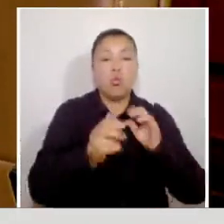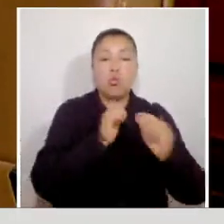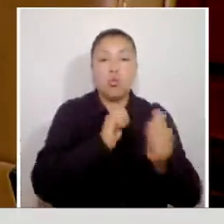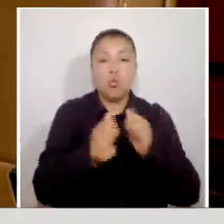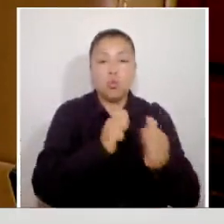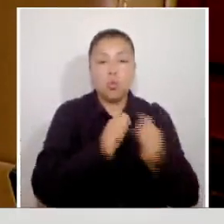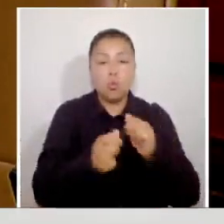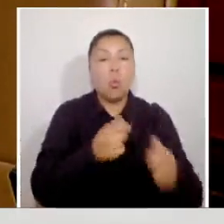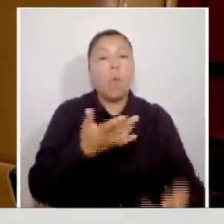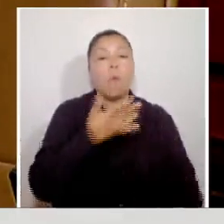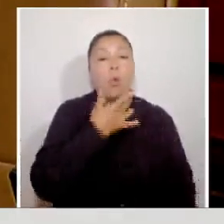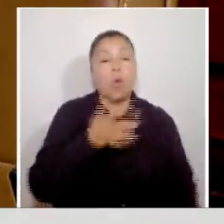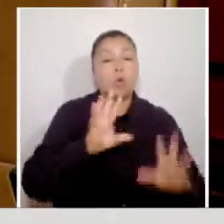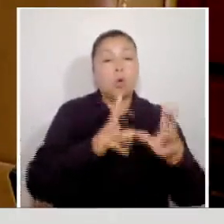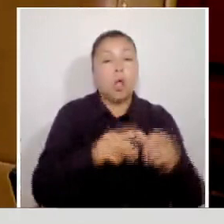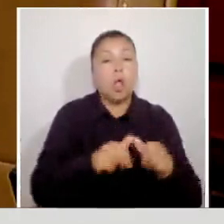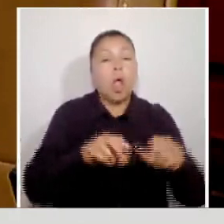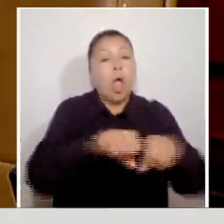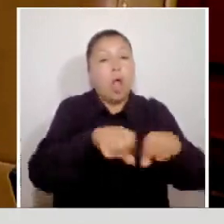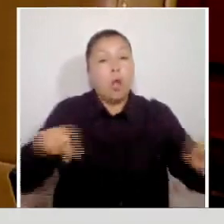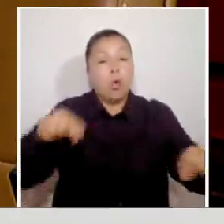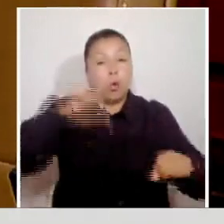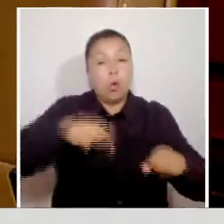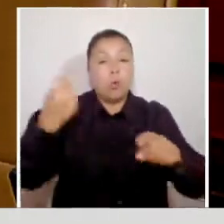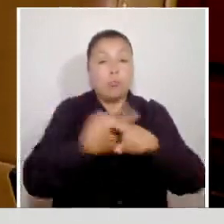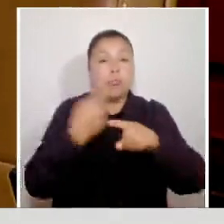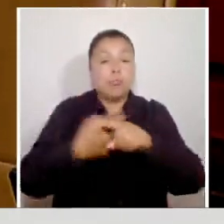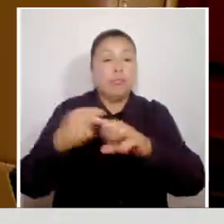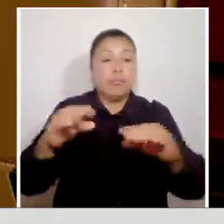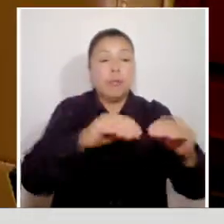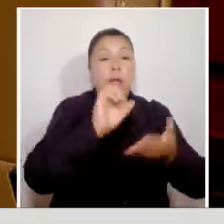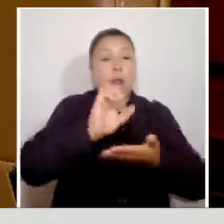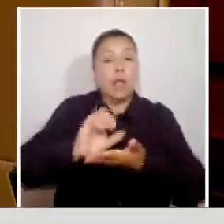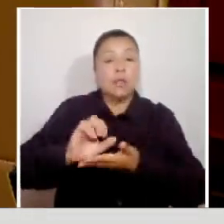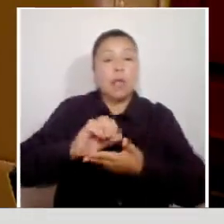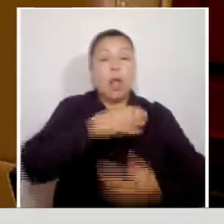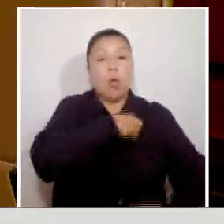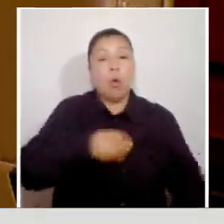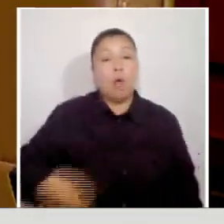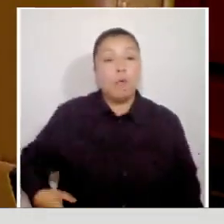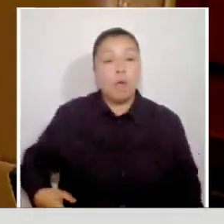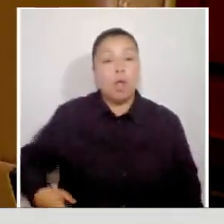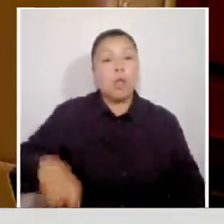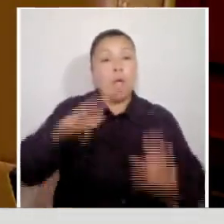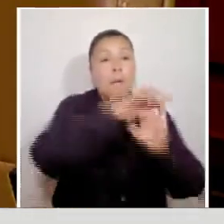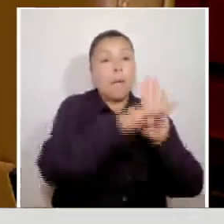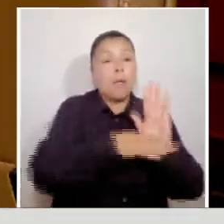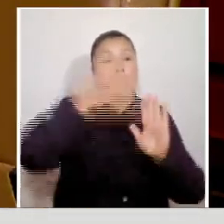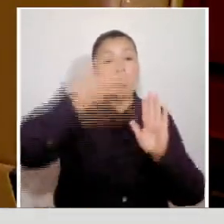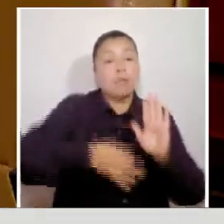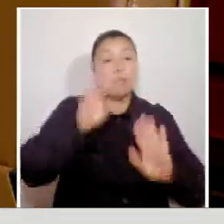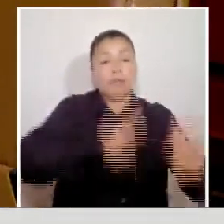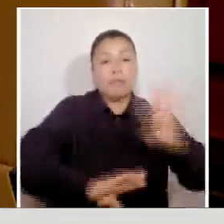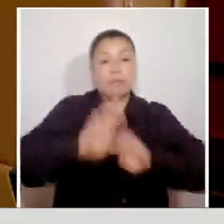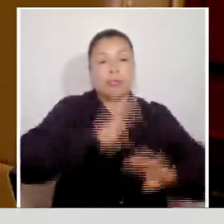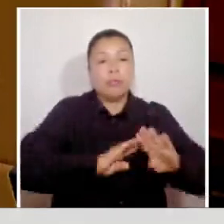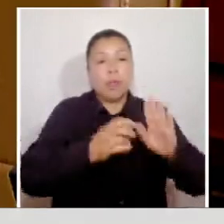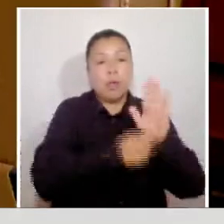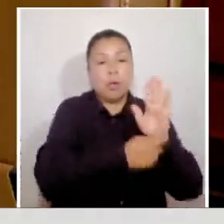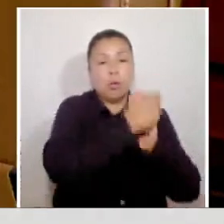eso el acuerdo que hoy día estamos discutiendo Busca que sea el estado que sea el gobierno quien tome medidas concretas de protección y de